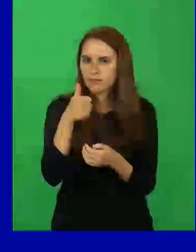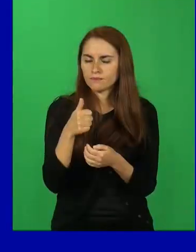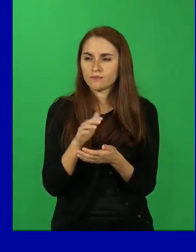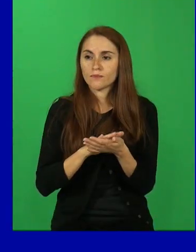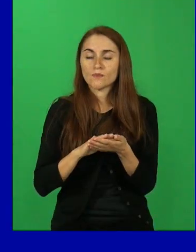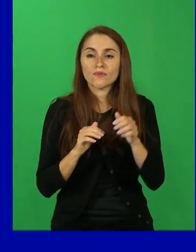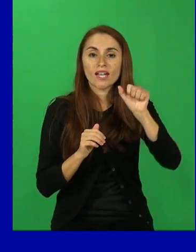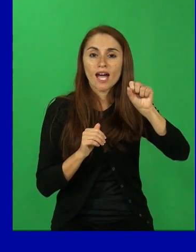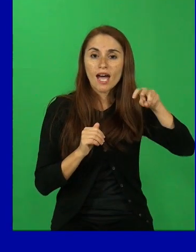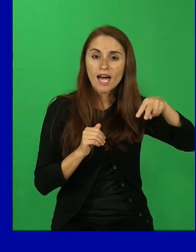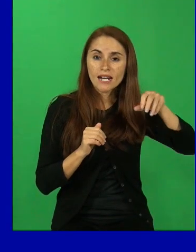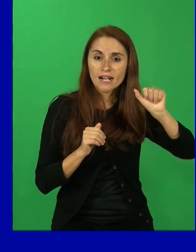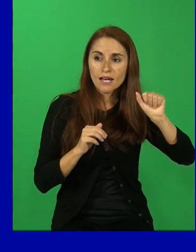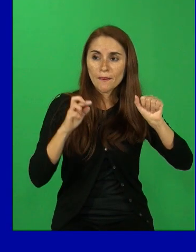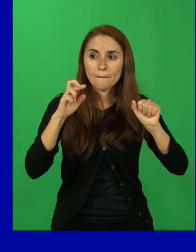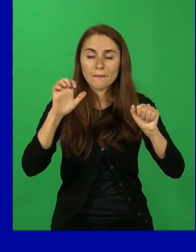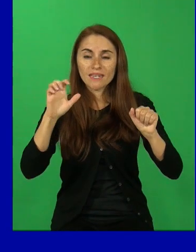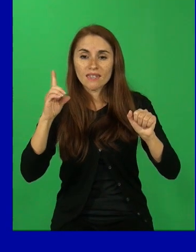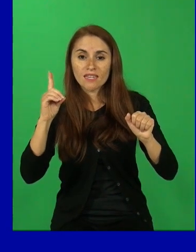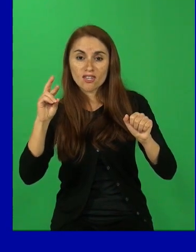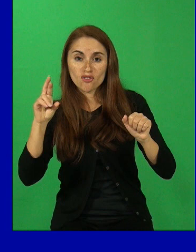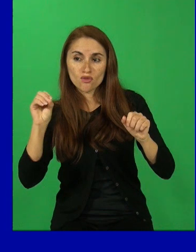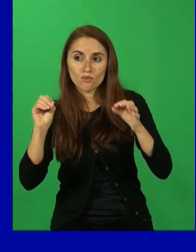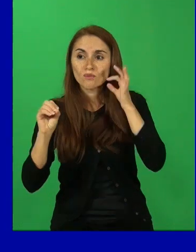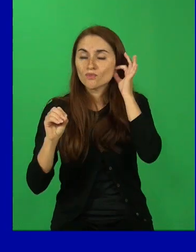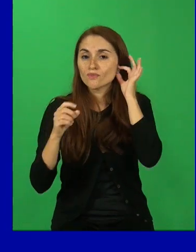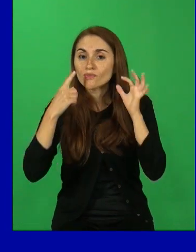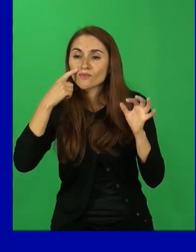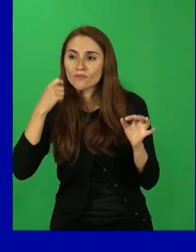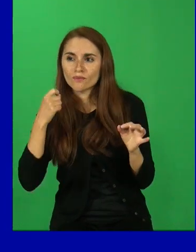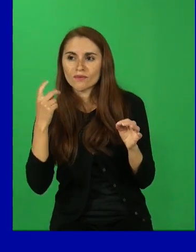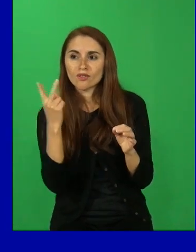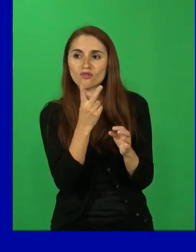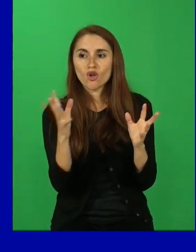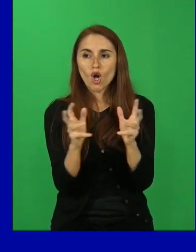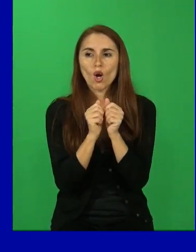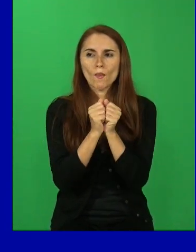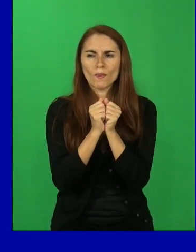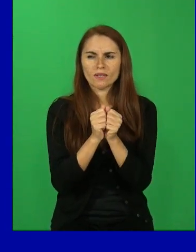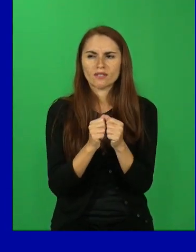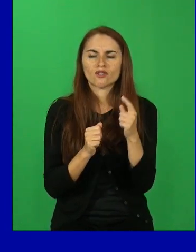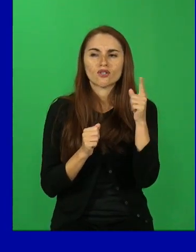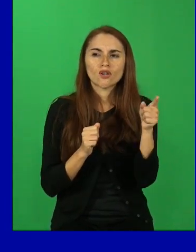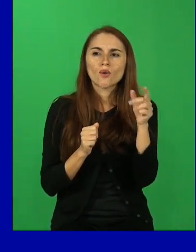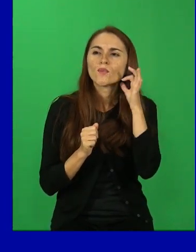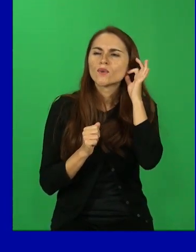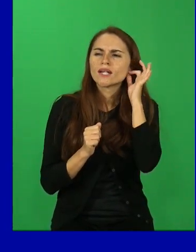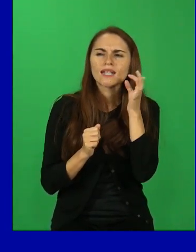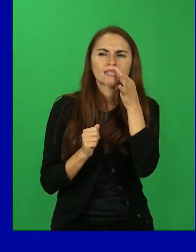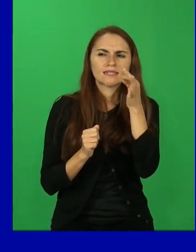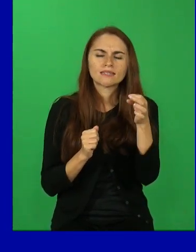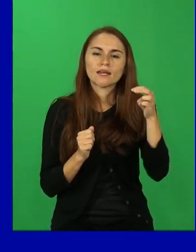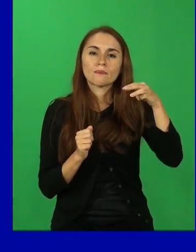Pedro son compañeros de curso. Ana dice que el mínimo común múltiplo entre 4 y 6 es 24.